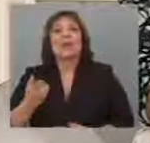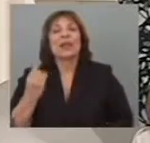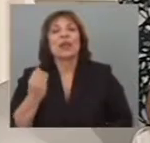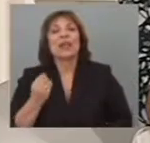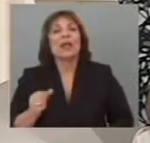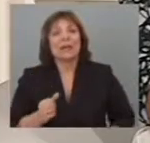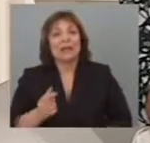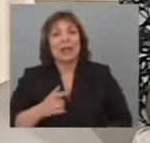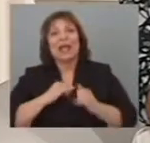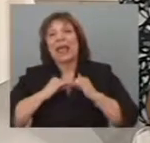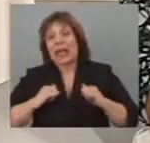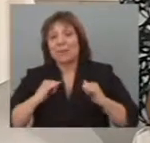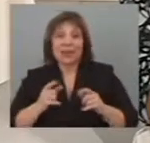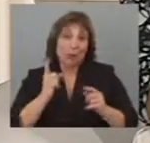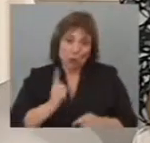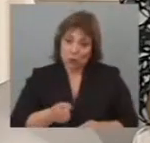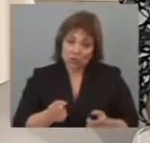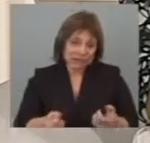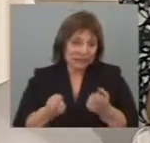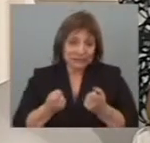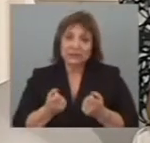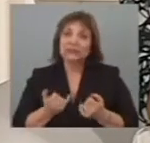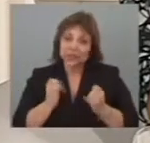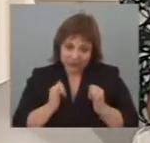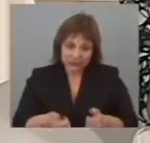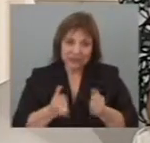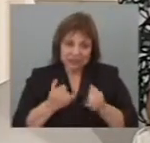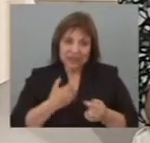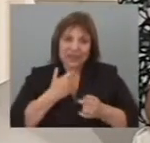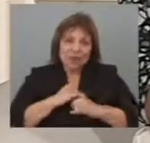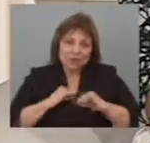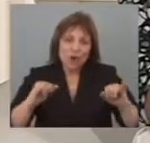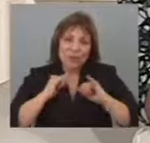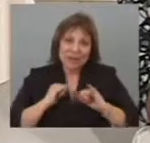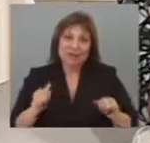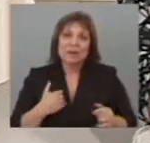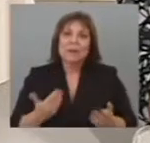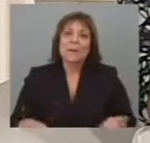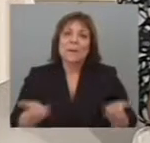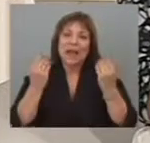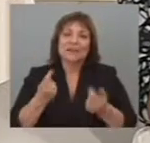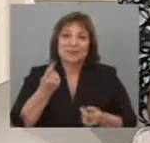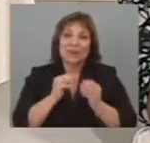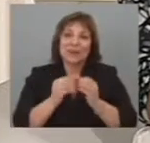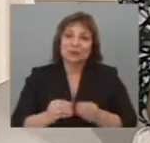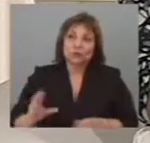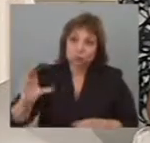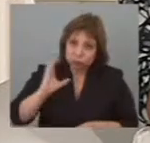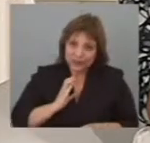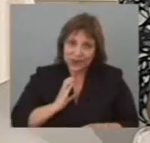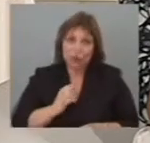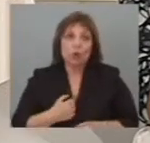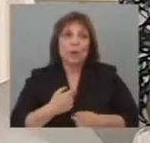Sí, las campañas son absolutamente necesarias. Y yo creo que necesitamos una mayor asignación presupuestaria